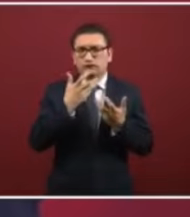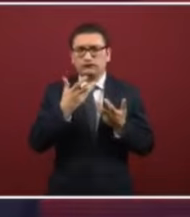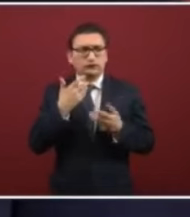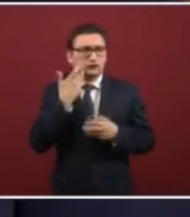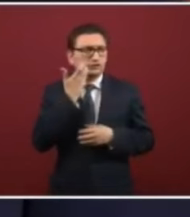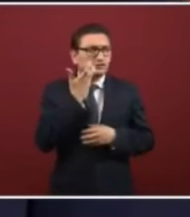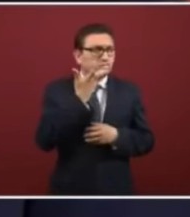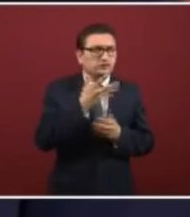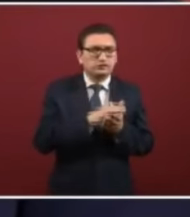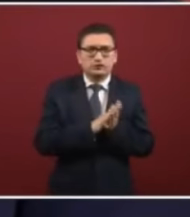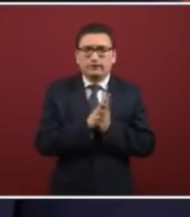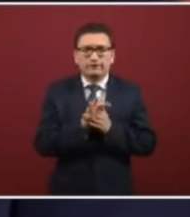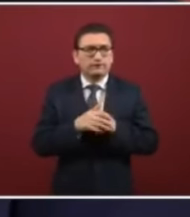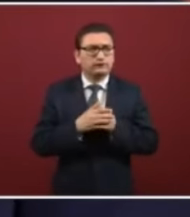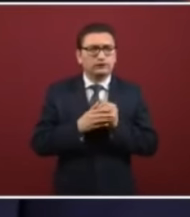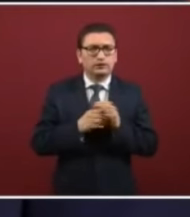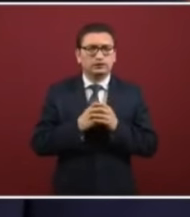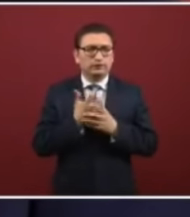de que el que no